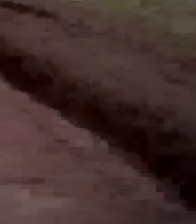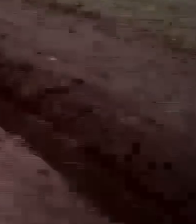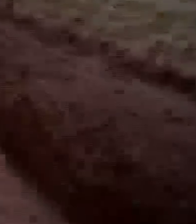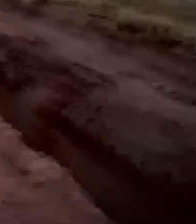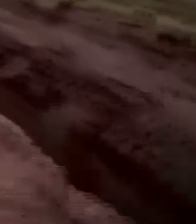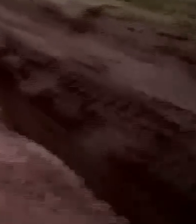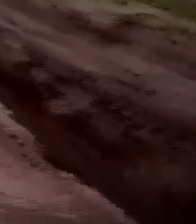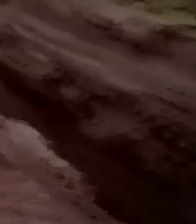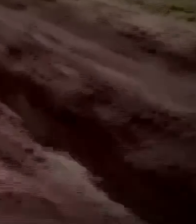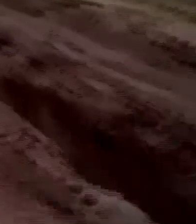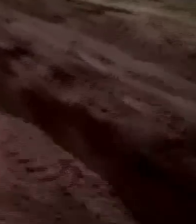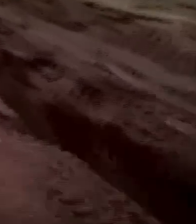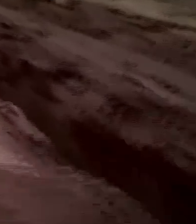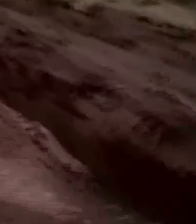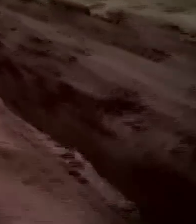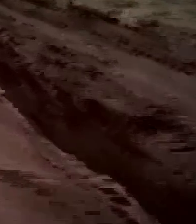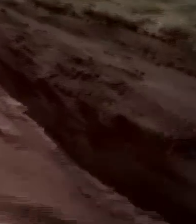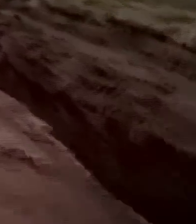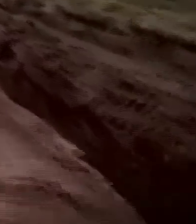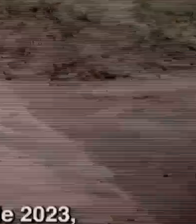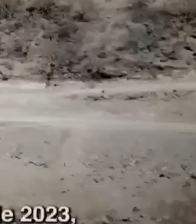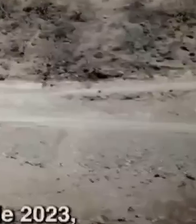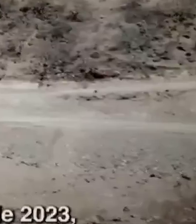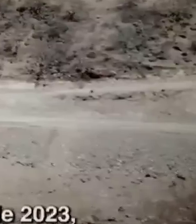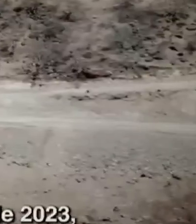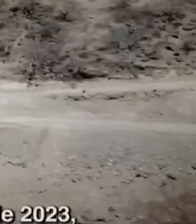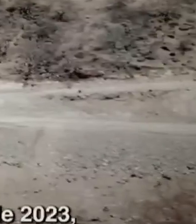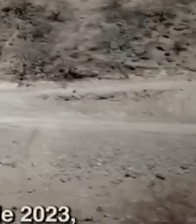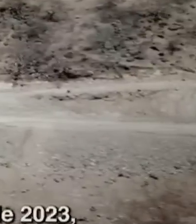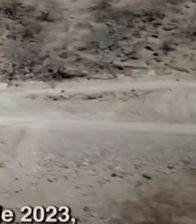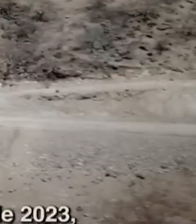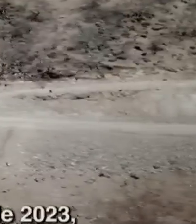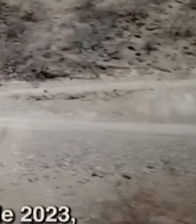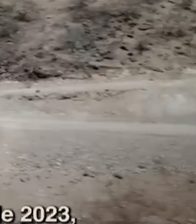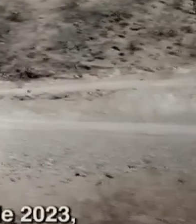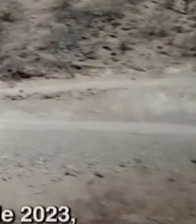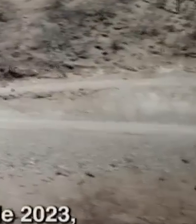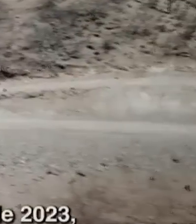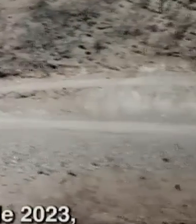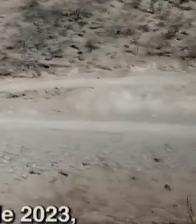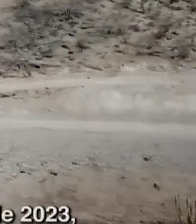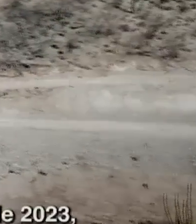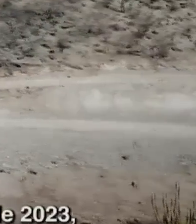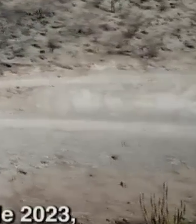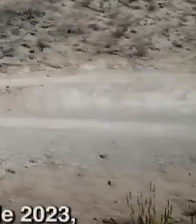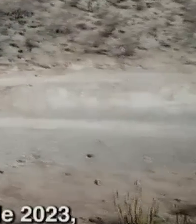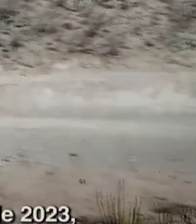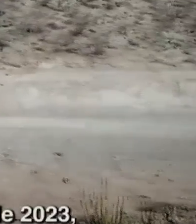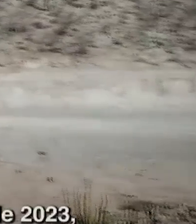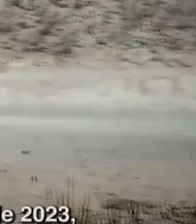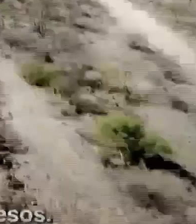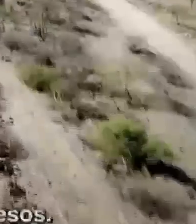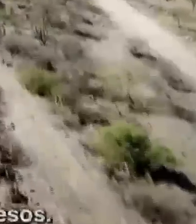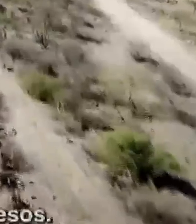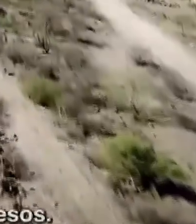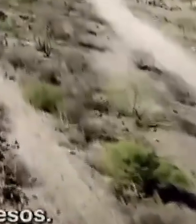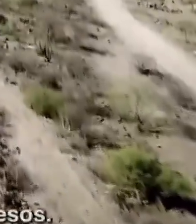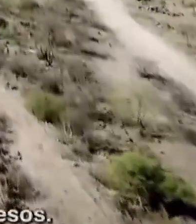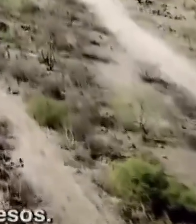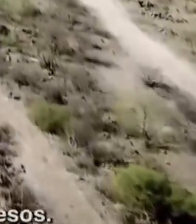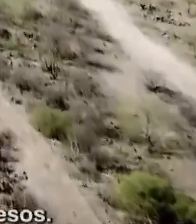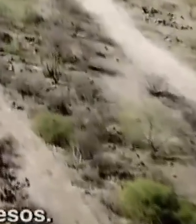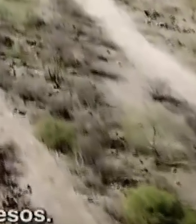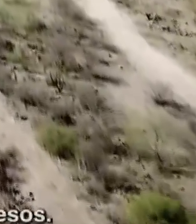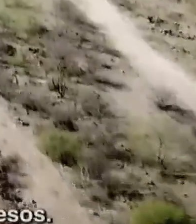avance del 45.5%. La obra de toma inició su construcción en enero de 2023, con un monto